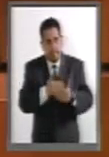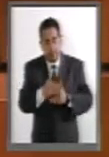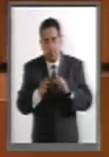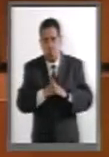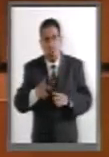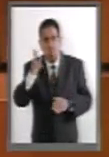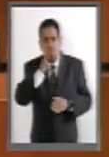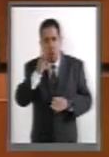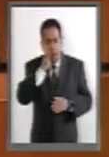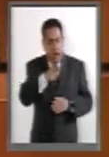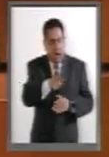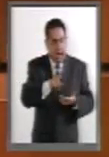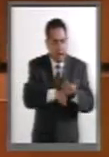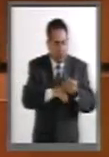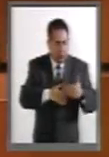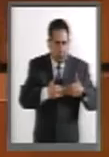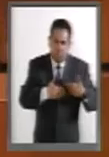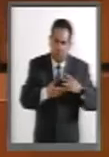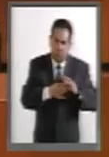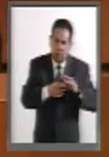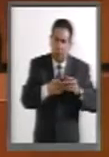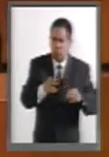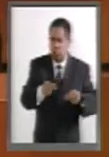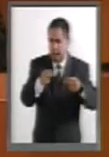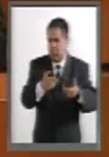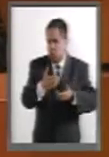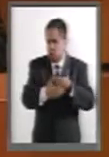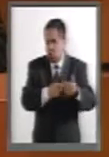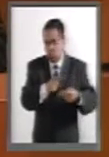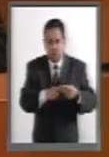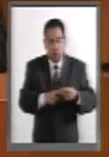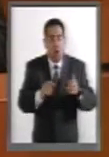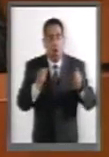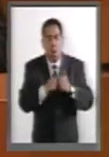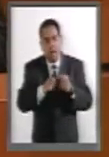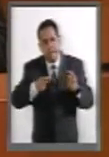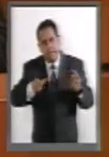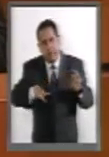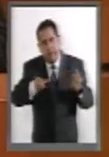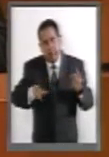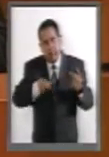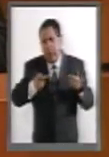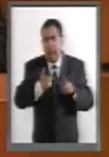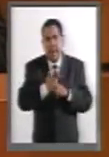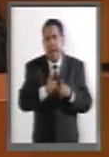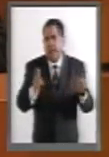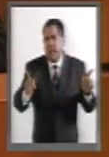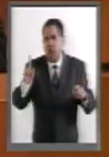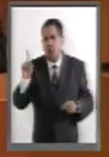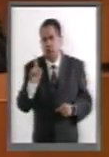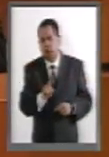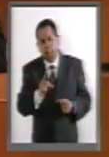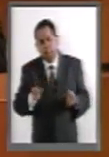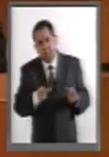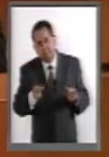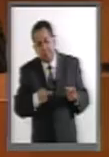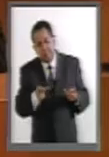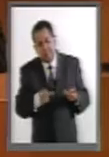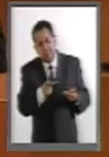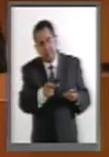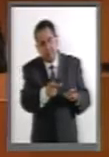prueba confesional en el juicio oral mercantil, se hará por medio de un interrogatorio libre, donde se obtiene